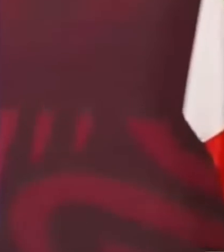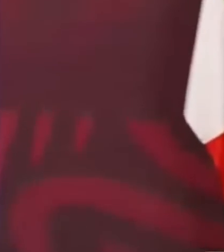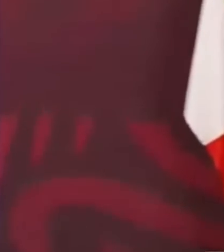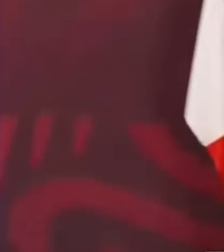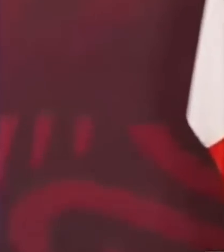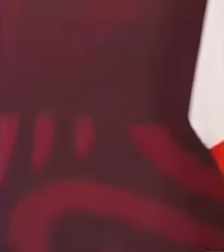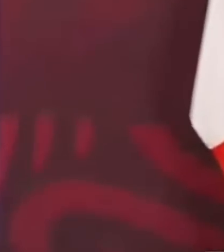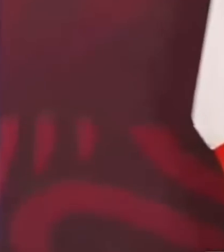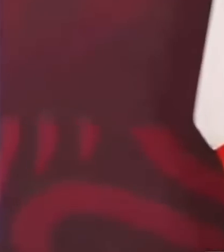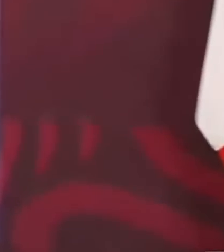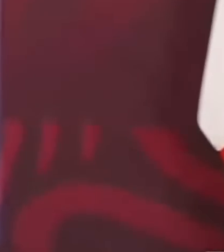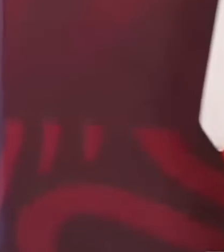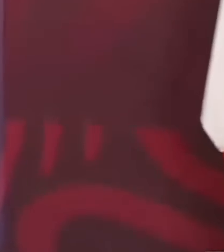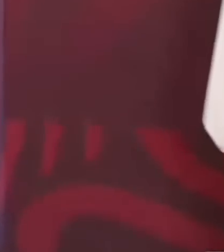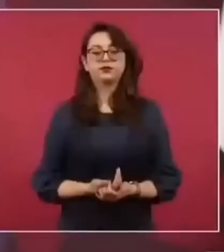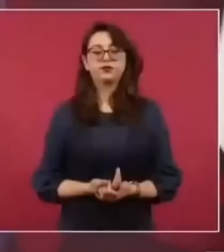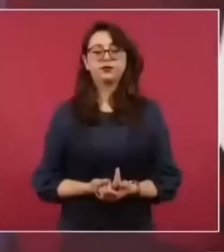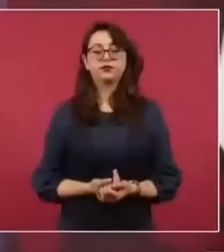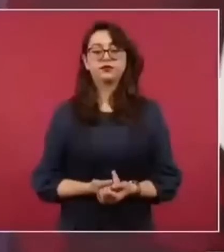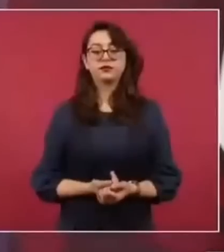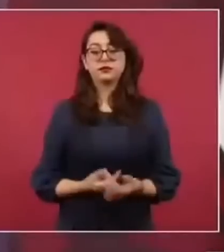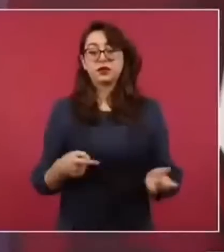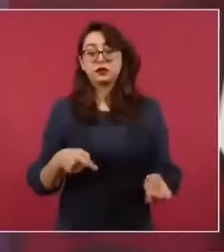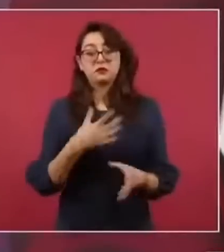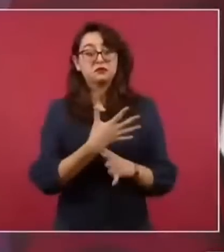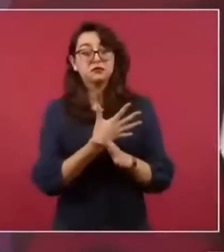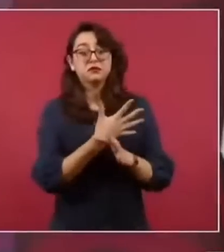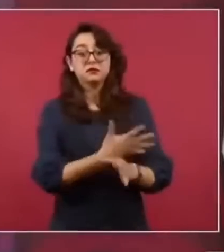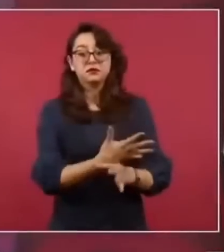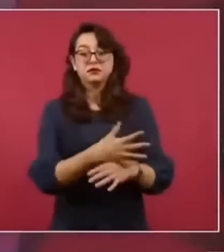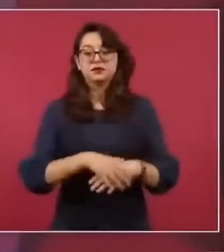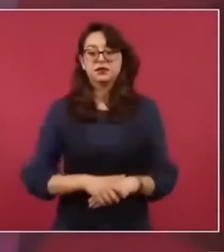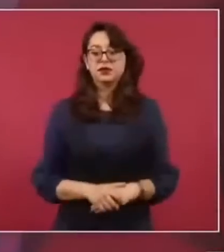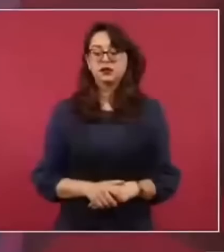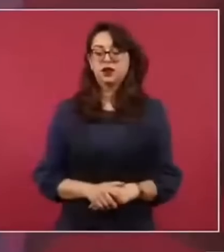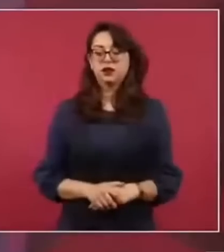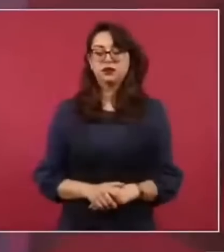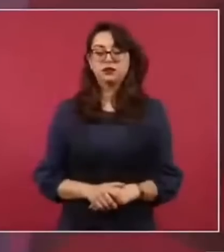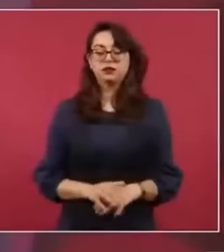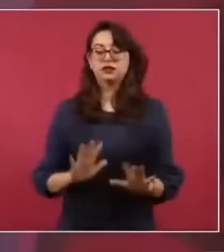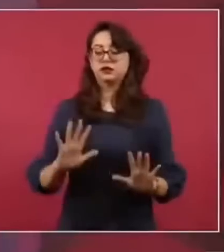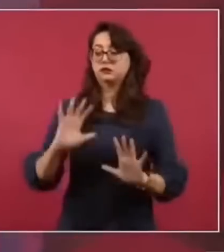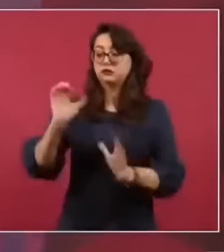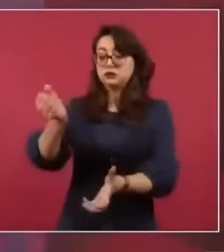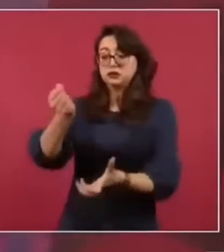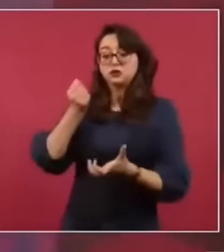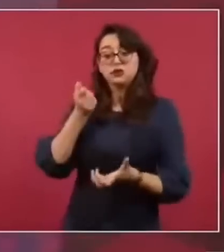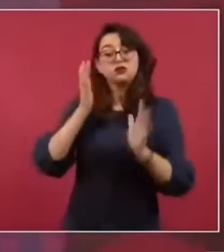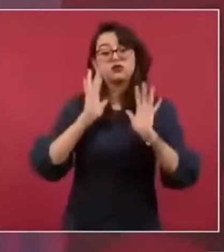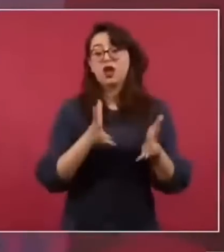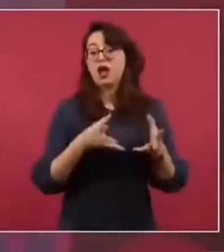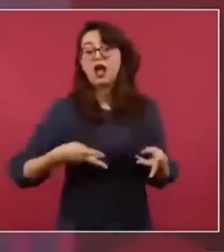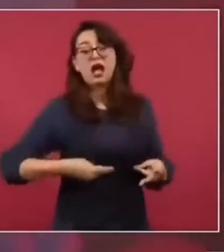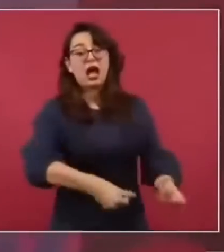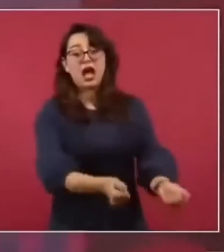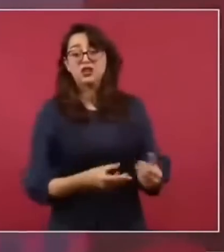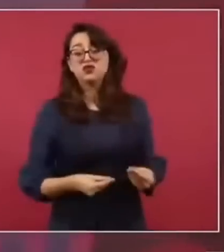no hay para dónde hacerse. ¿Sí? No hay de otra. Me acuerdo que usaban mucho